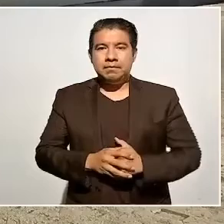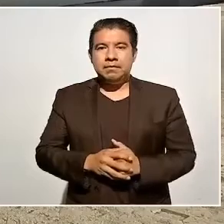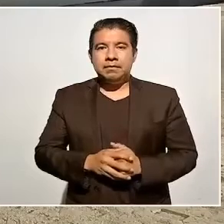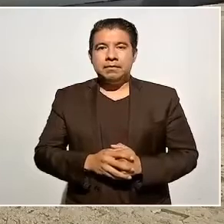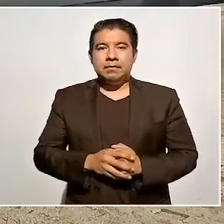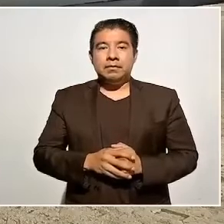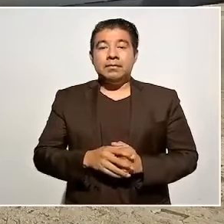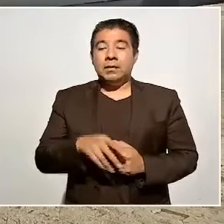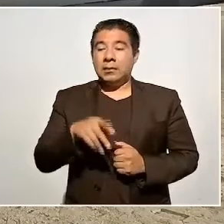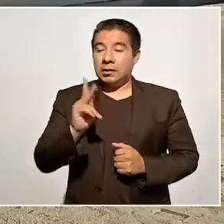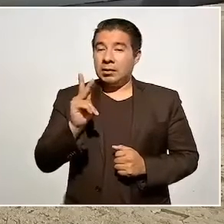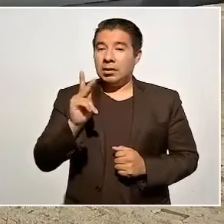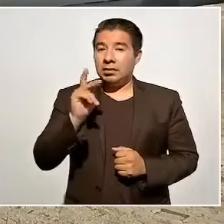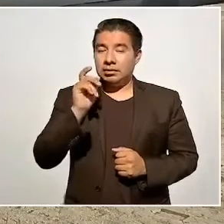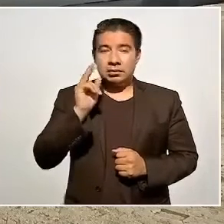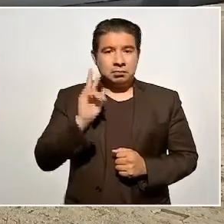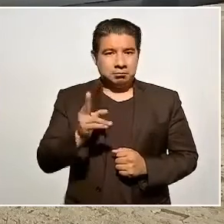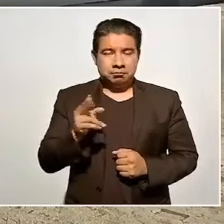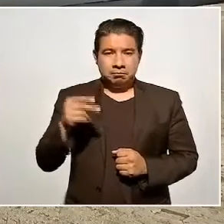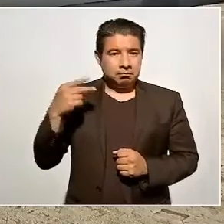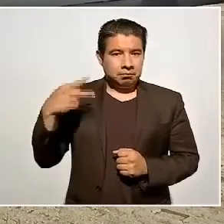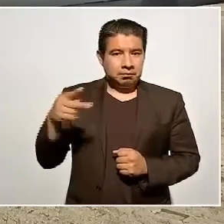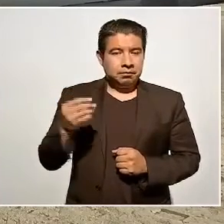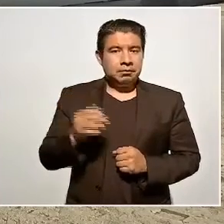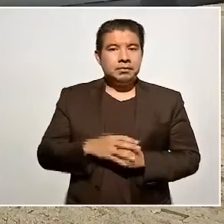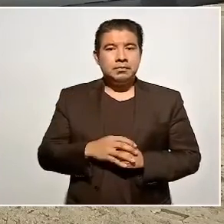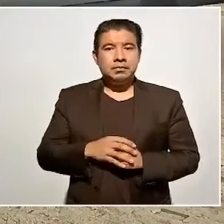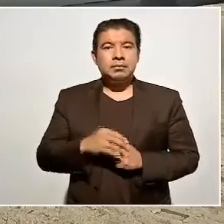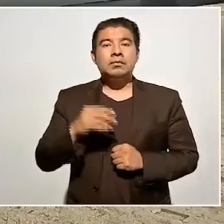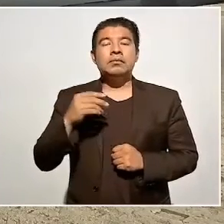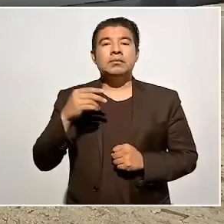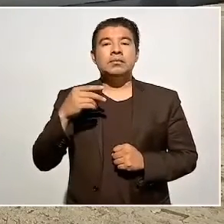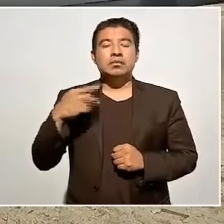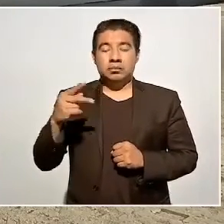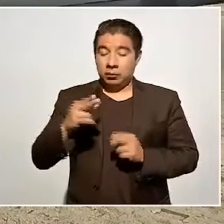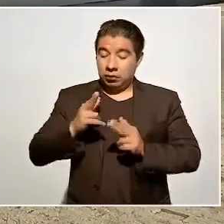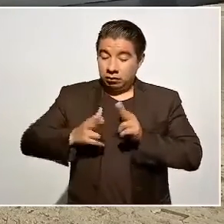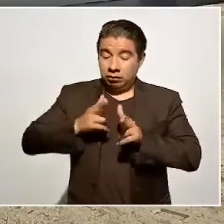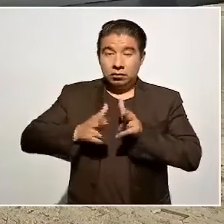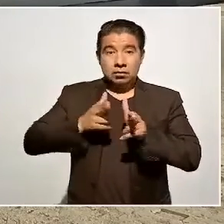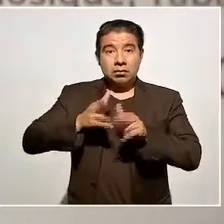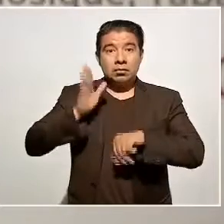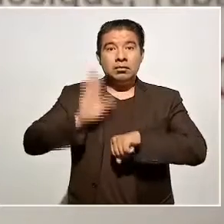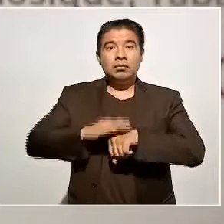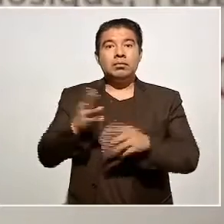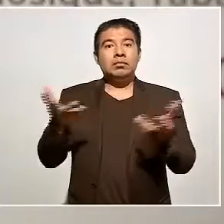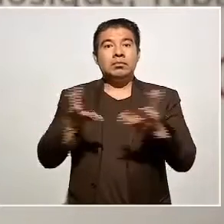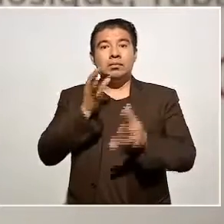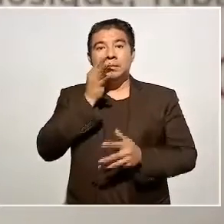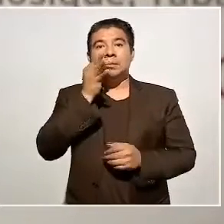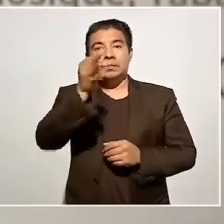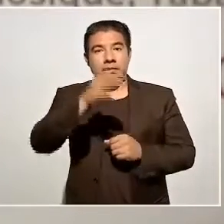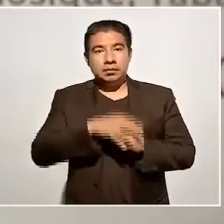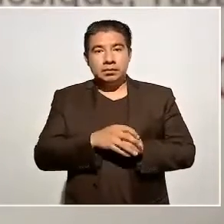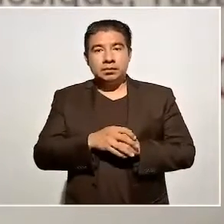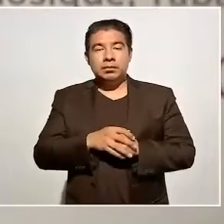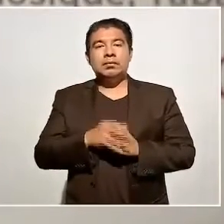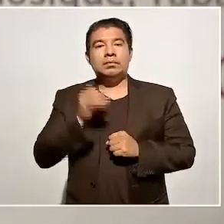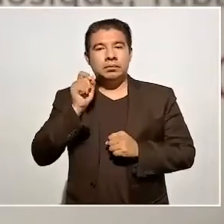Pero además de este ferrocarril, habría que decir que entregamos